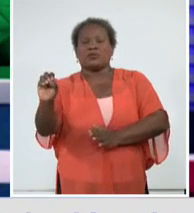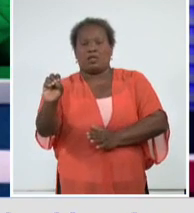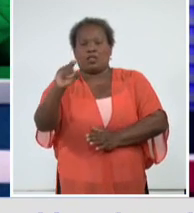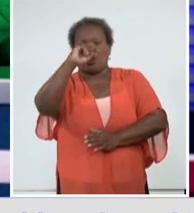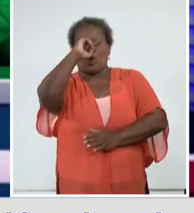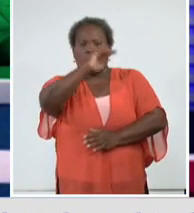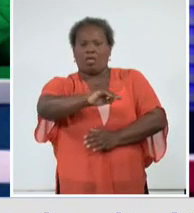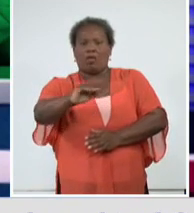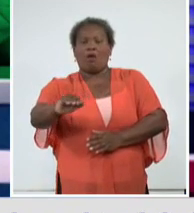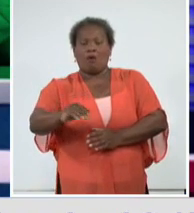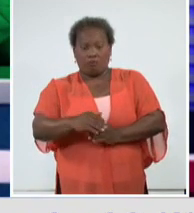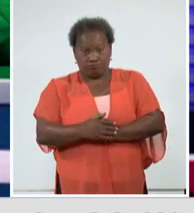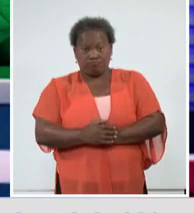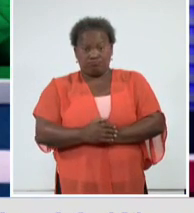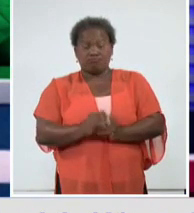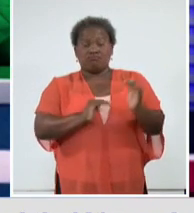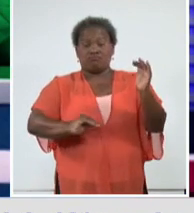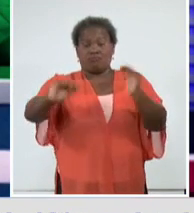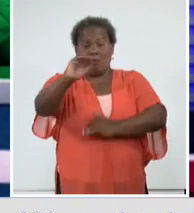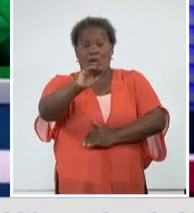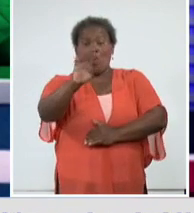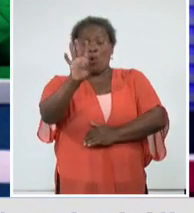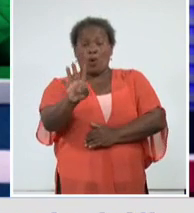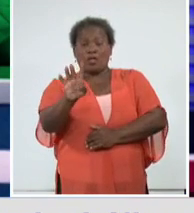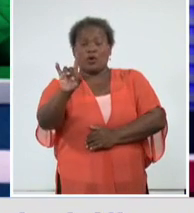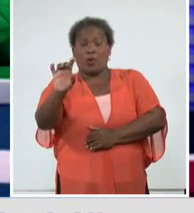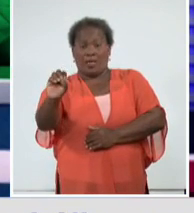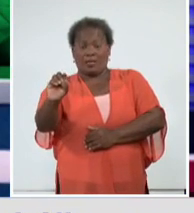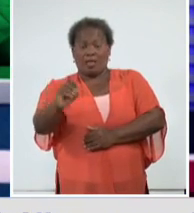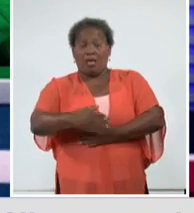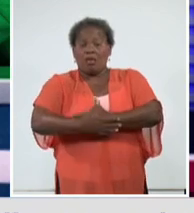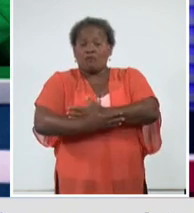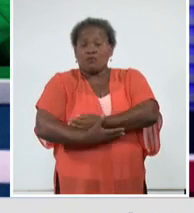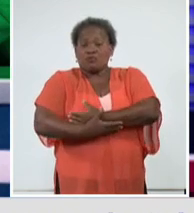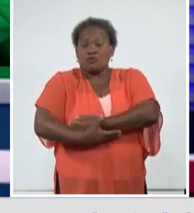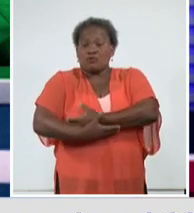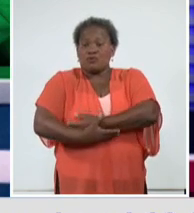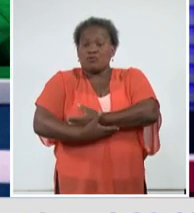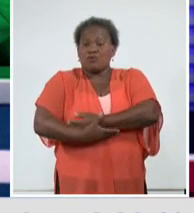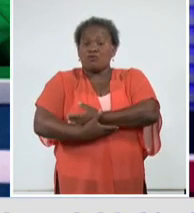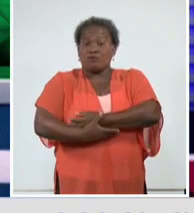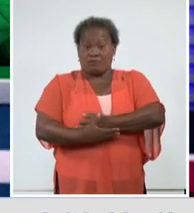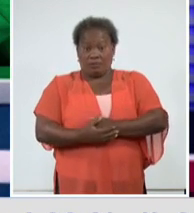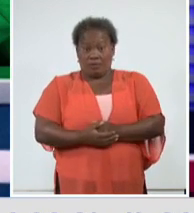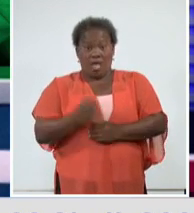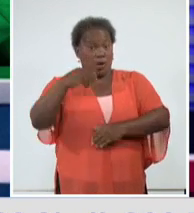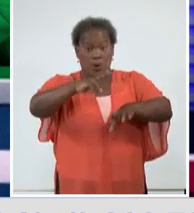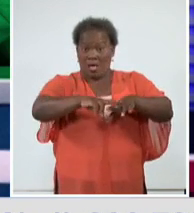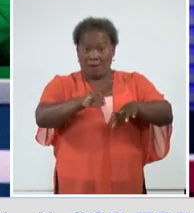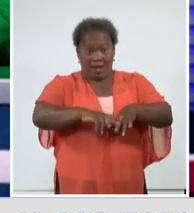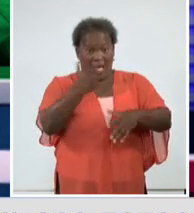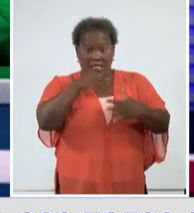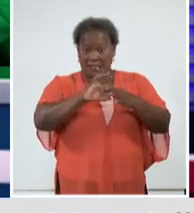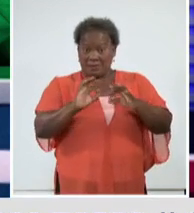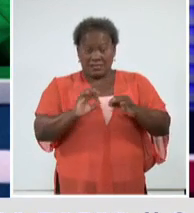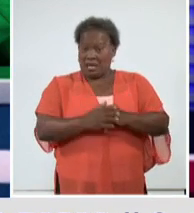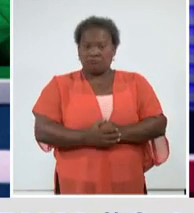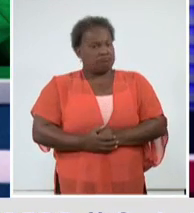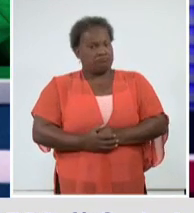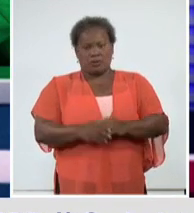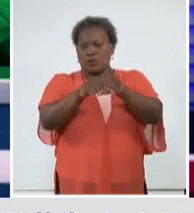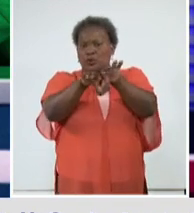y sobrepasamos los 490 lactantes, pero no ya circunscritos en La Habana y Artemisa, con una extensión